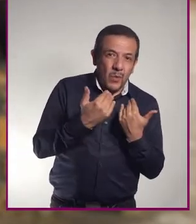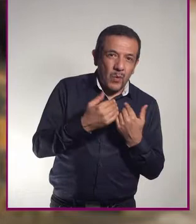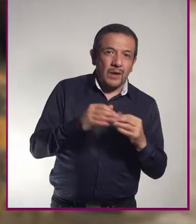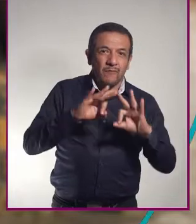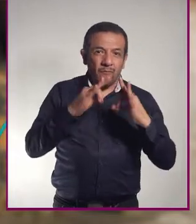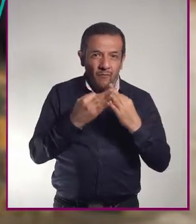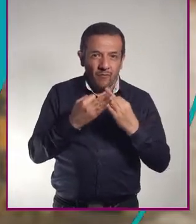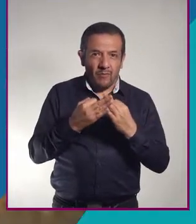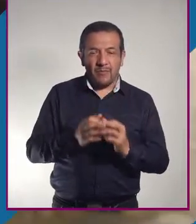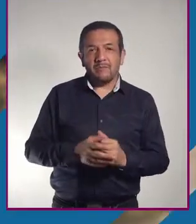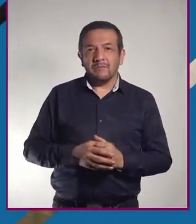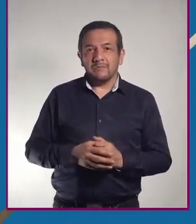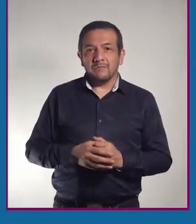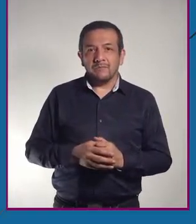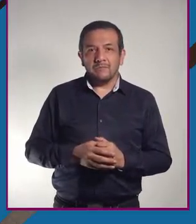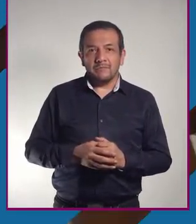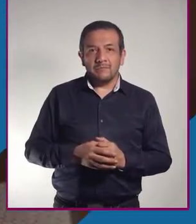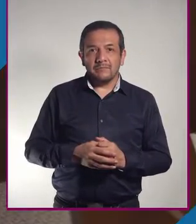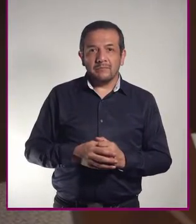artesanal.